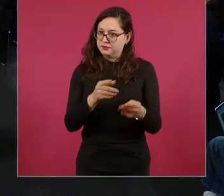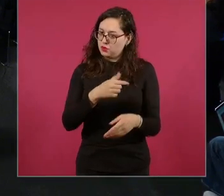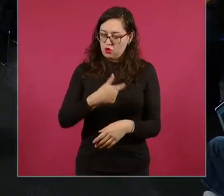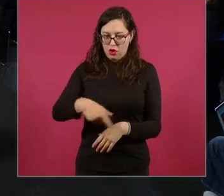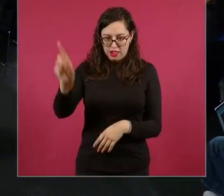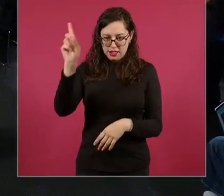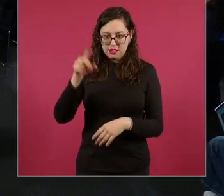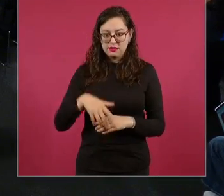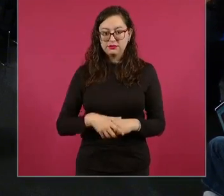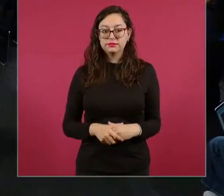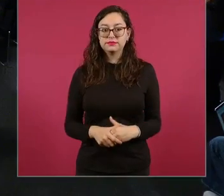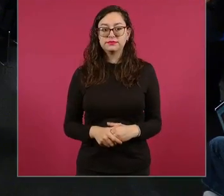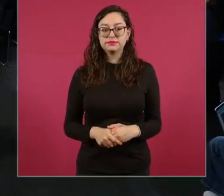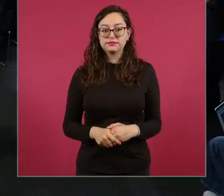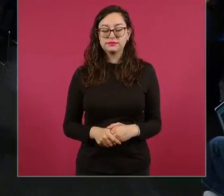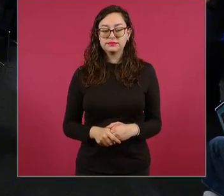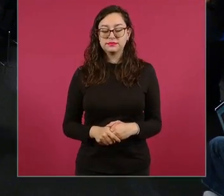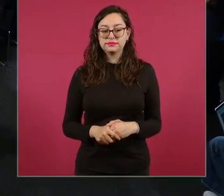Órale.